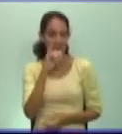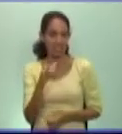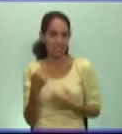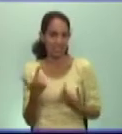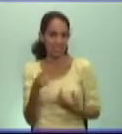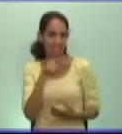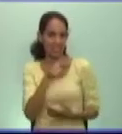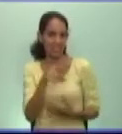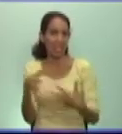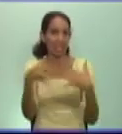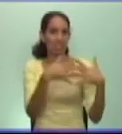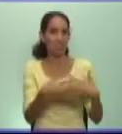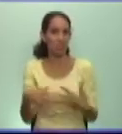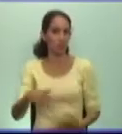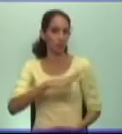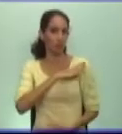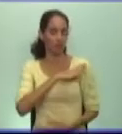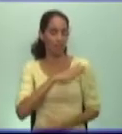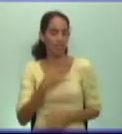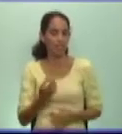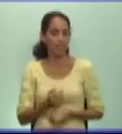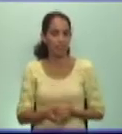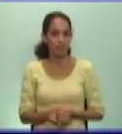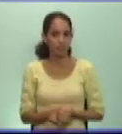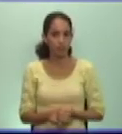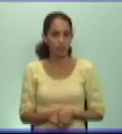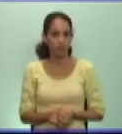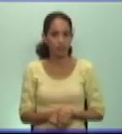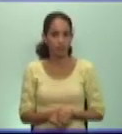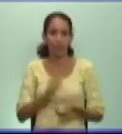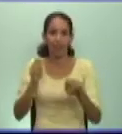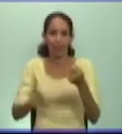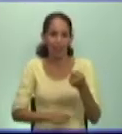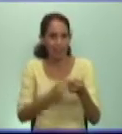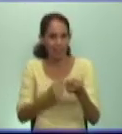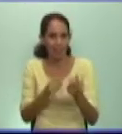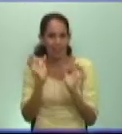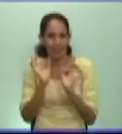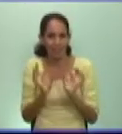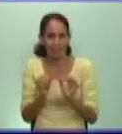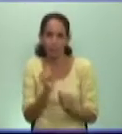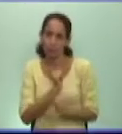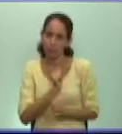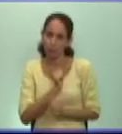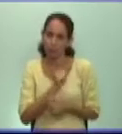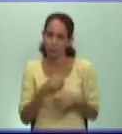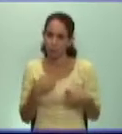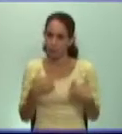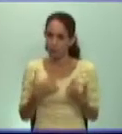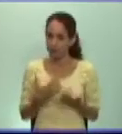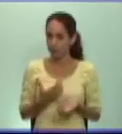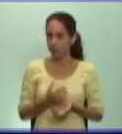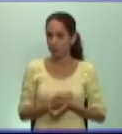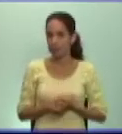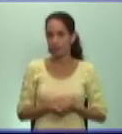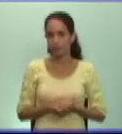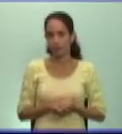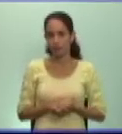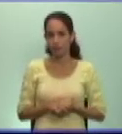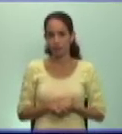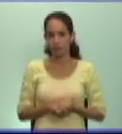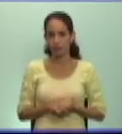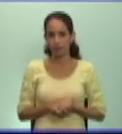va a dedicar a la parte bélica, a la guerra, y por lo tanto hay un fortalecimiento de los postulados bélicos en los